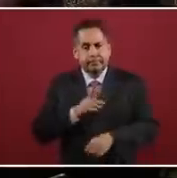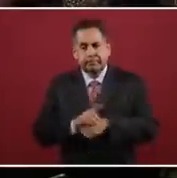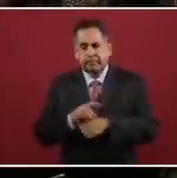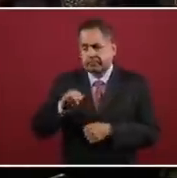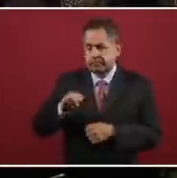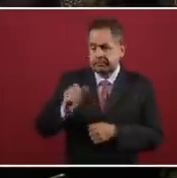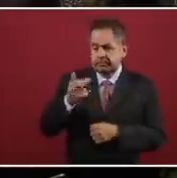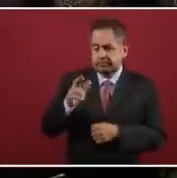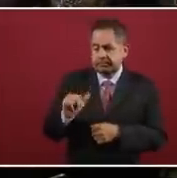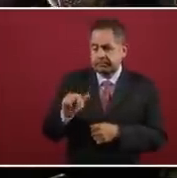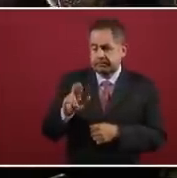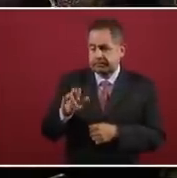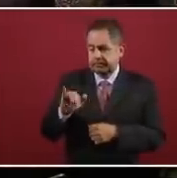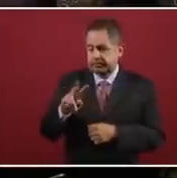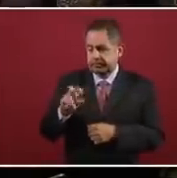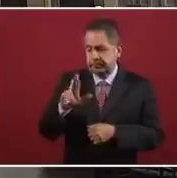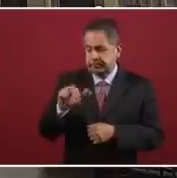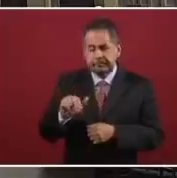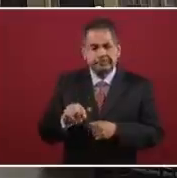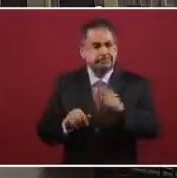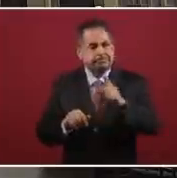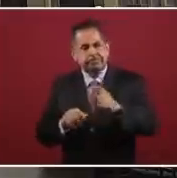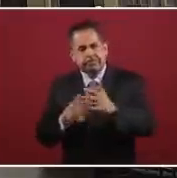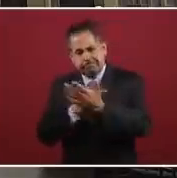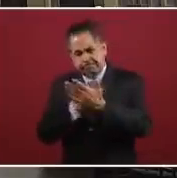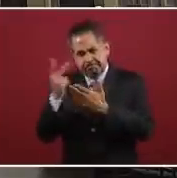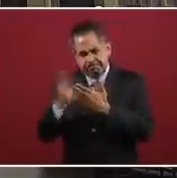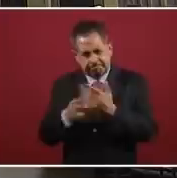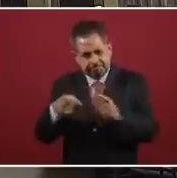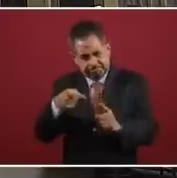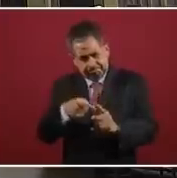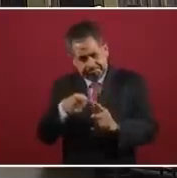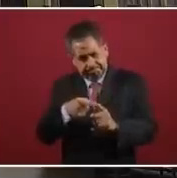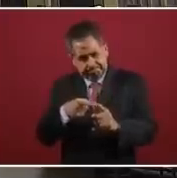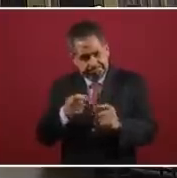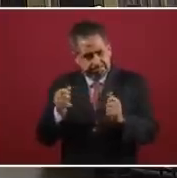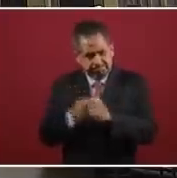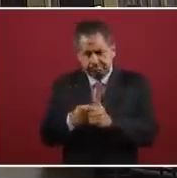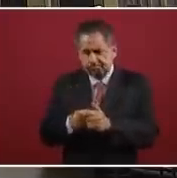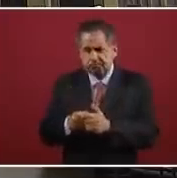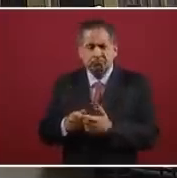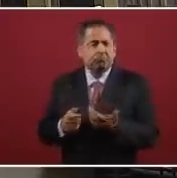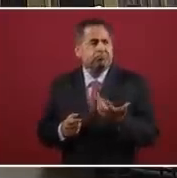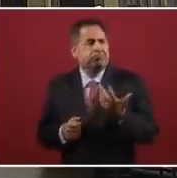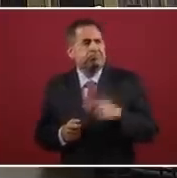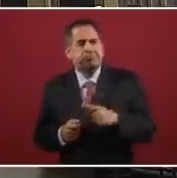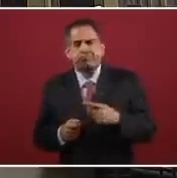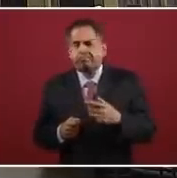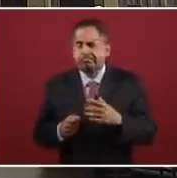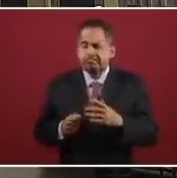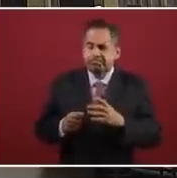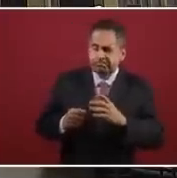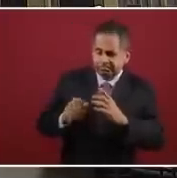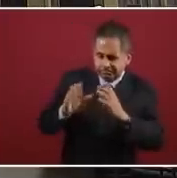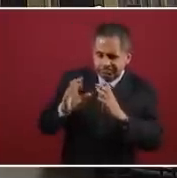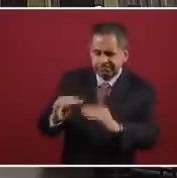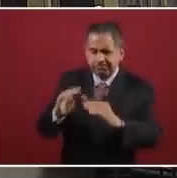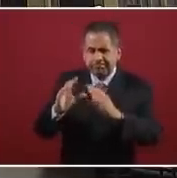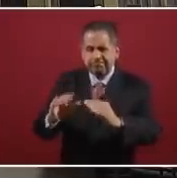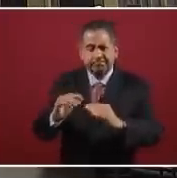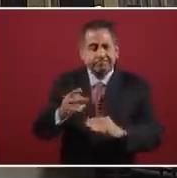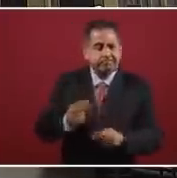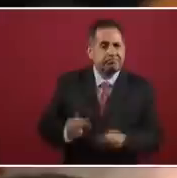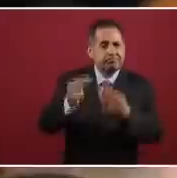De Enfoque Noticias. Yo quisiera preguntarle si este programa va apoyado del fortalecimiento de la capacitación precisamente de los